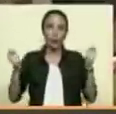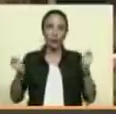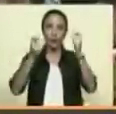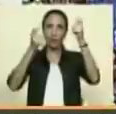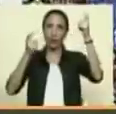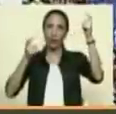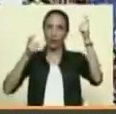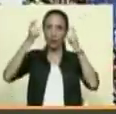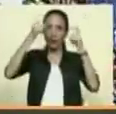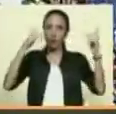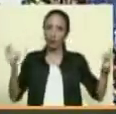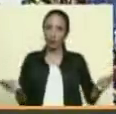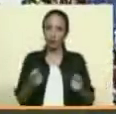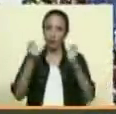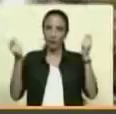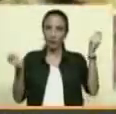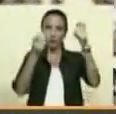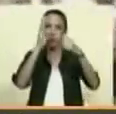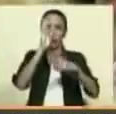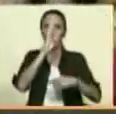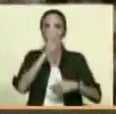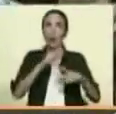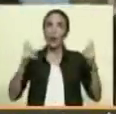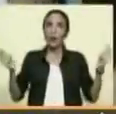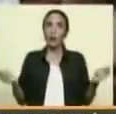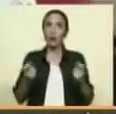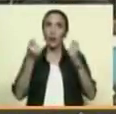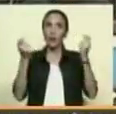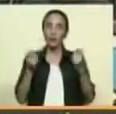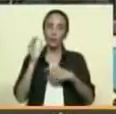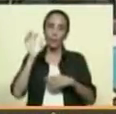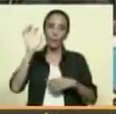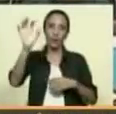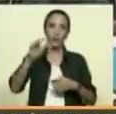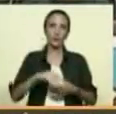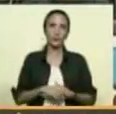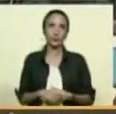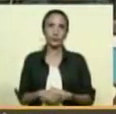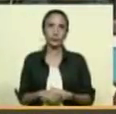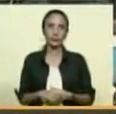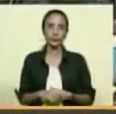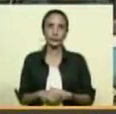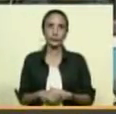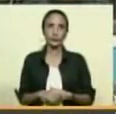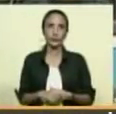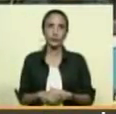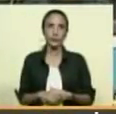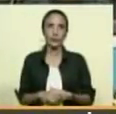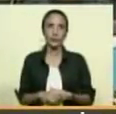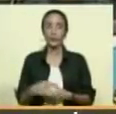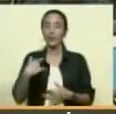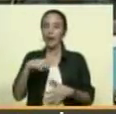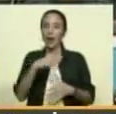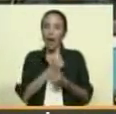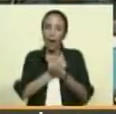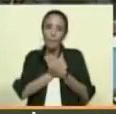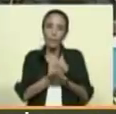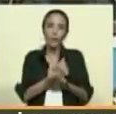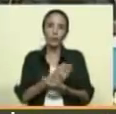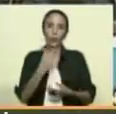Barina! ¡Que viva la patria del llano! Y como siempre digamos de nuestro